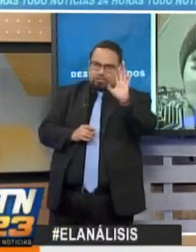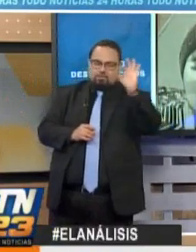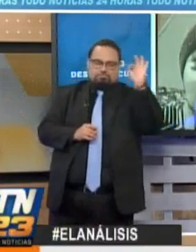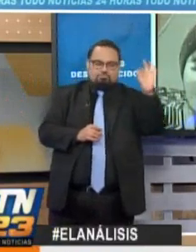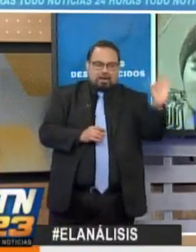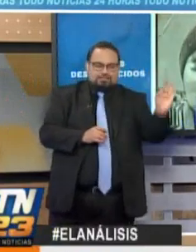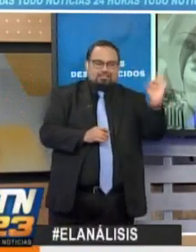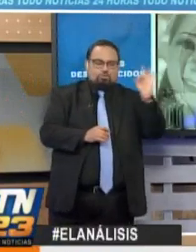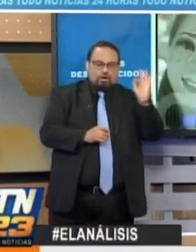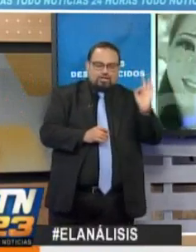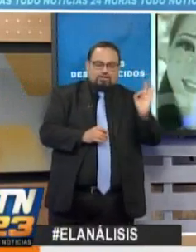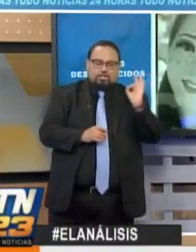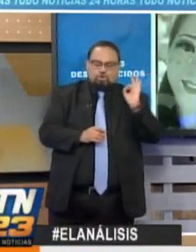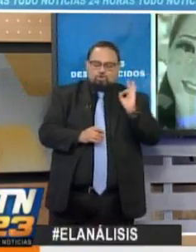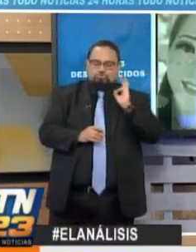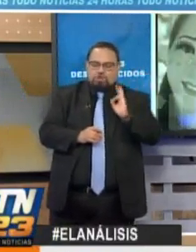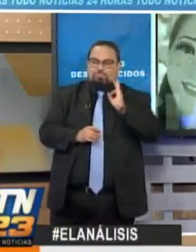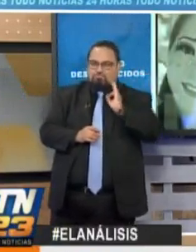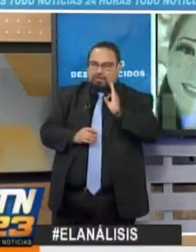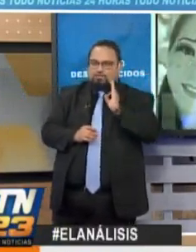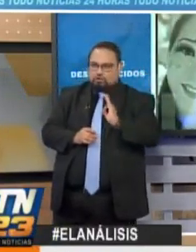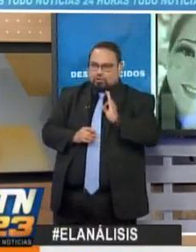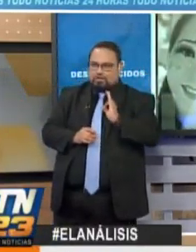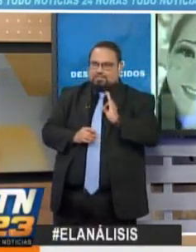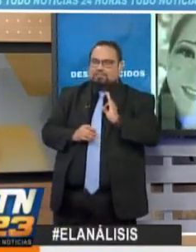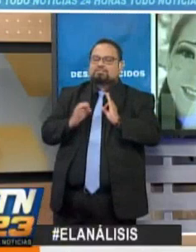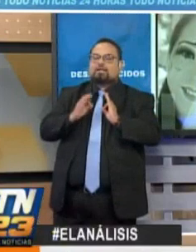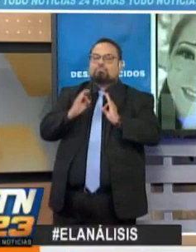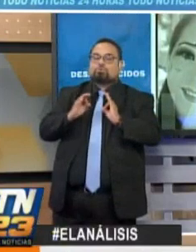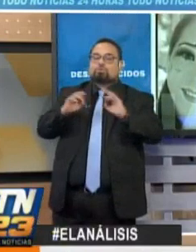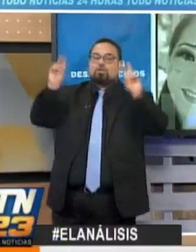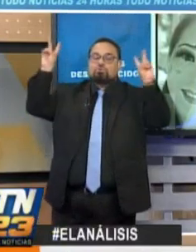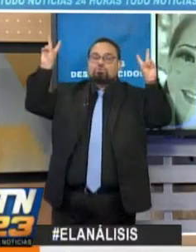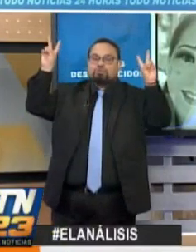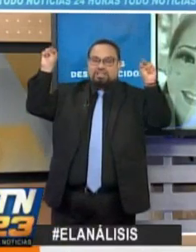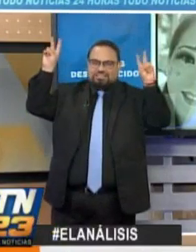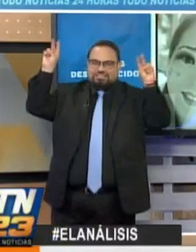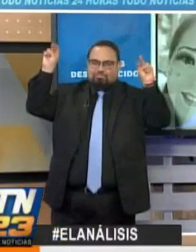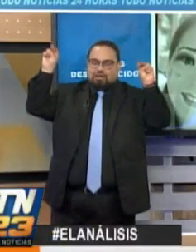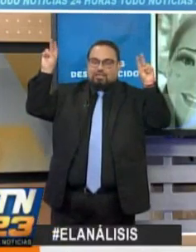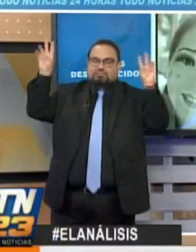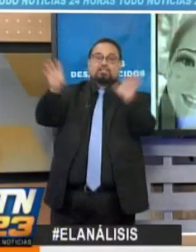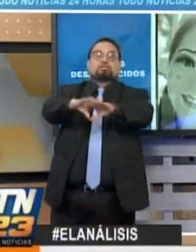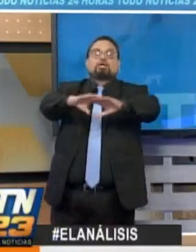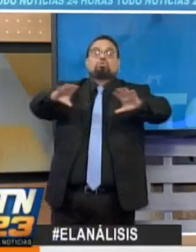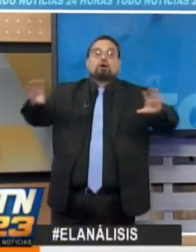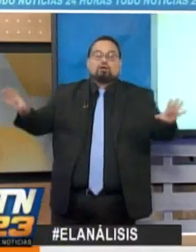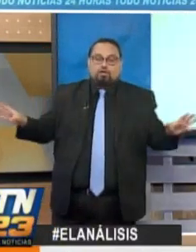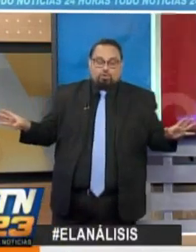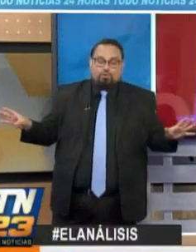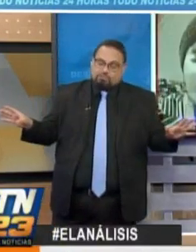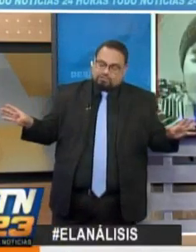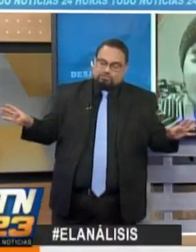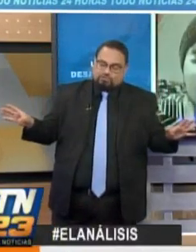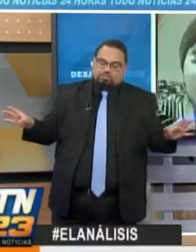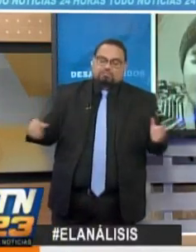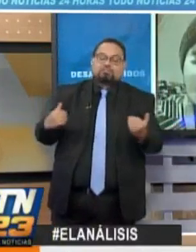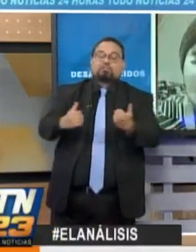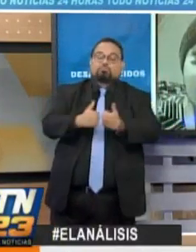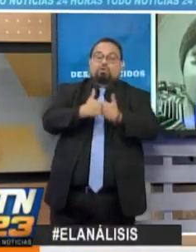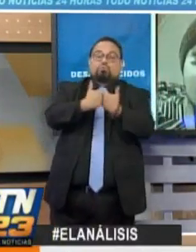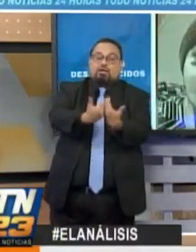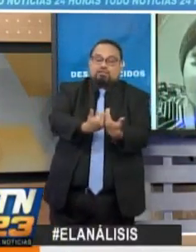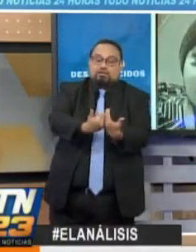escuche usted, más de 42 mil personas se han reportado desaparecidas. Y obviamente si son